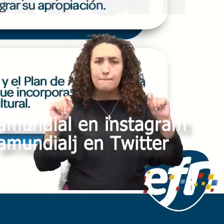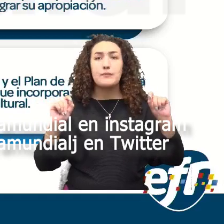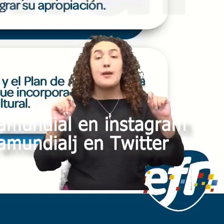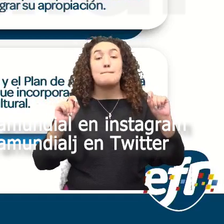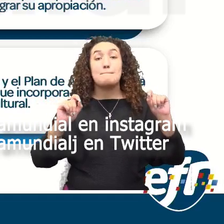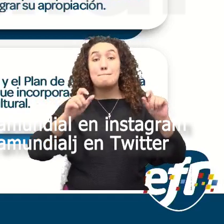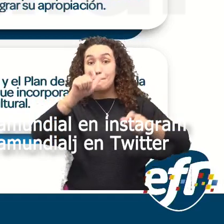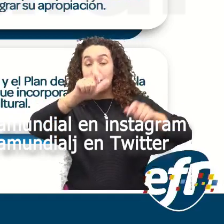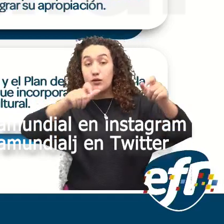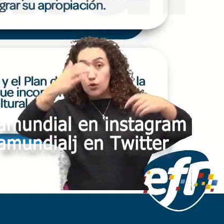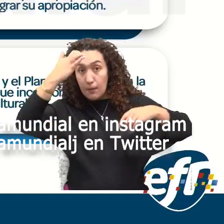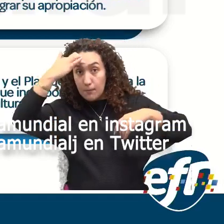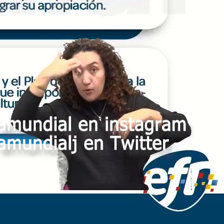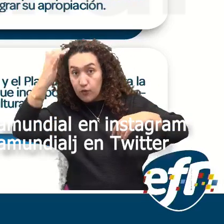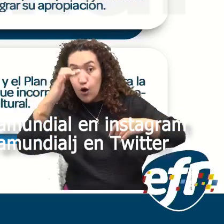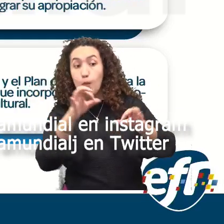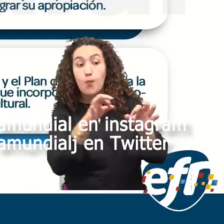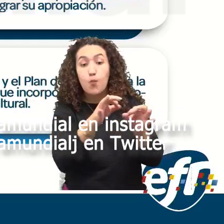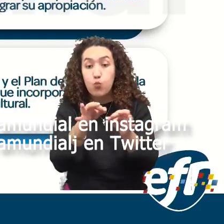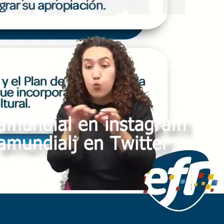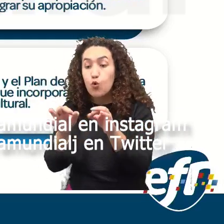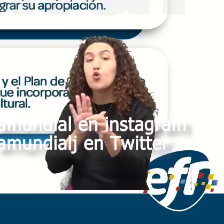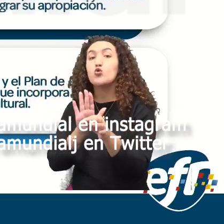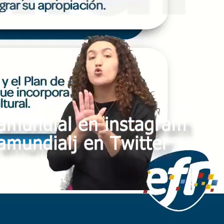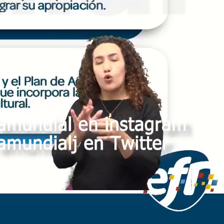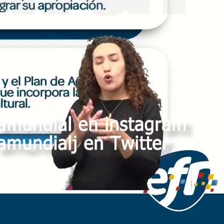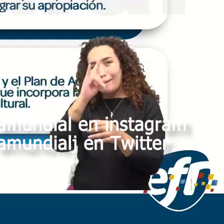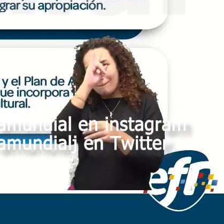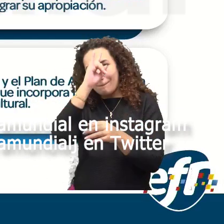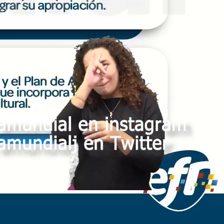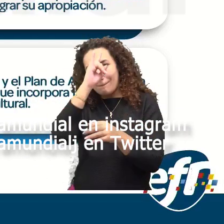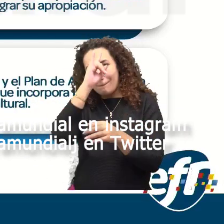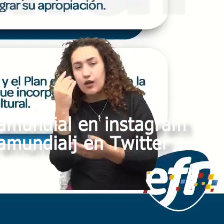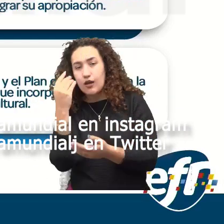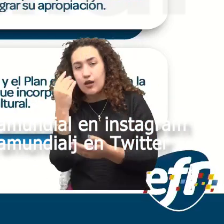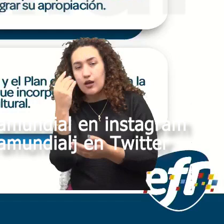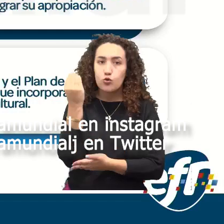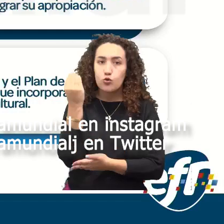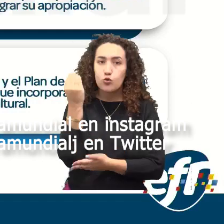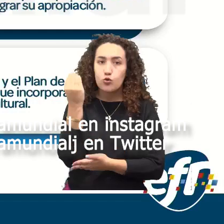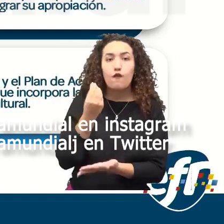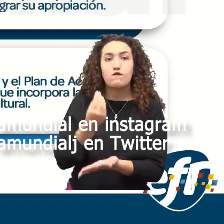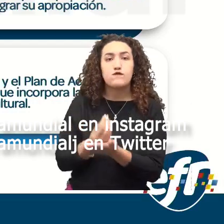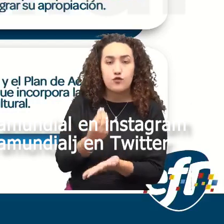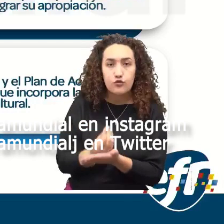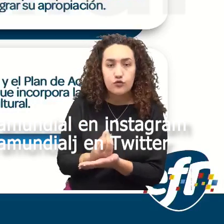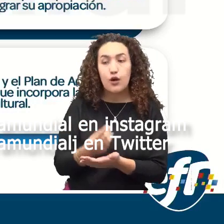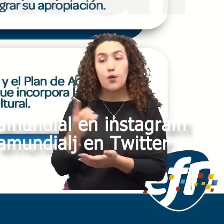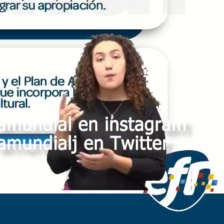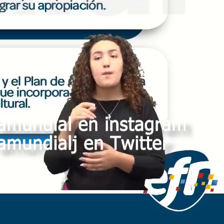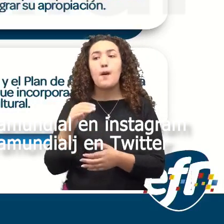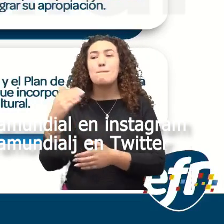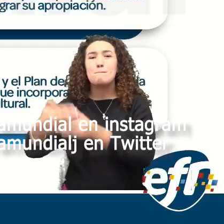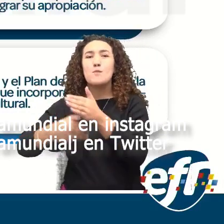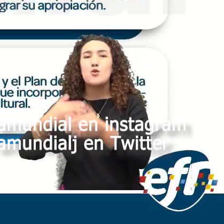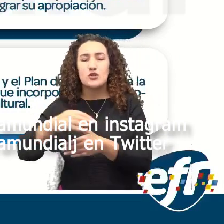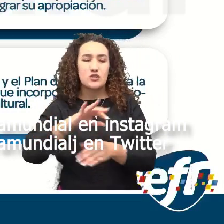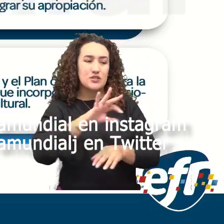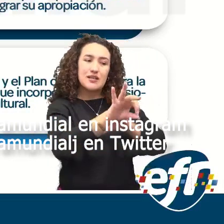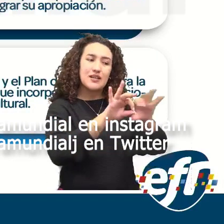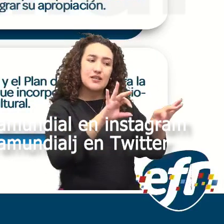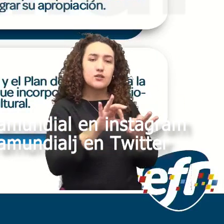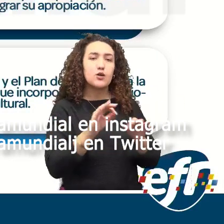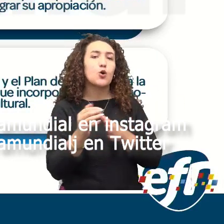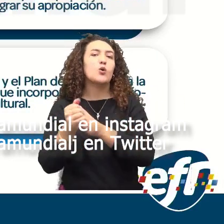de Madrid, Facatativá, Funza, Mosquera, que en un proceso de selección guiado por el Metro de Medellín hacen parte de lo que